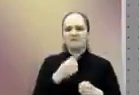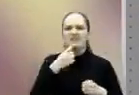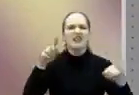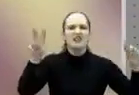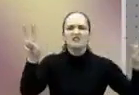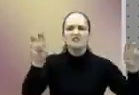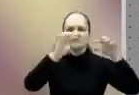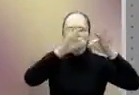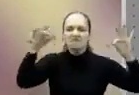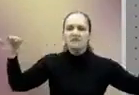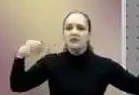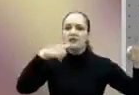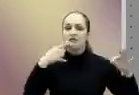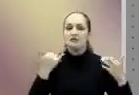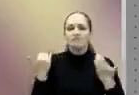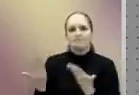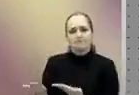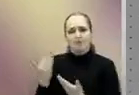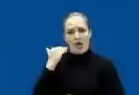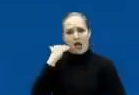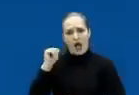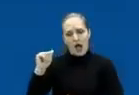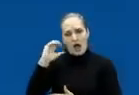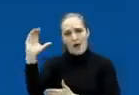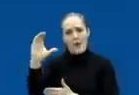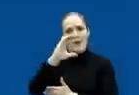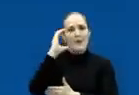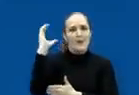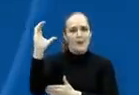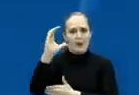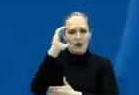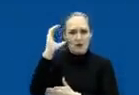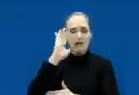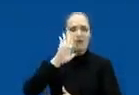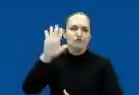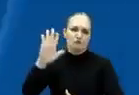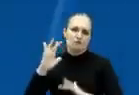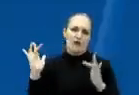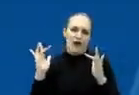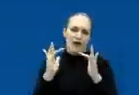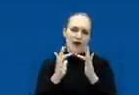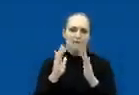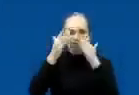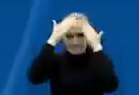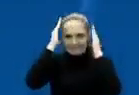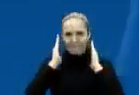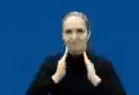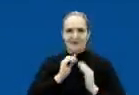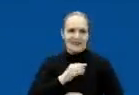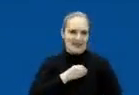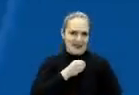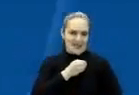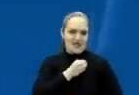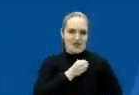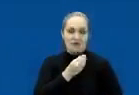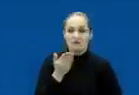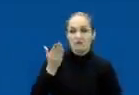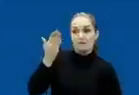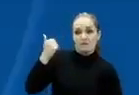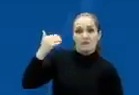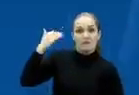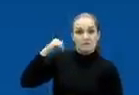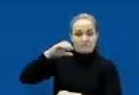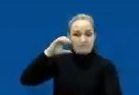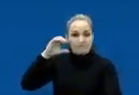día 9 de la religiosa colombiana Gloria Narváez. Fue secuestrada el 7 de febrero de 2017 en Carangazo, en